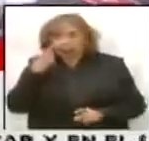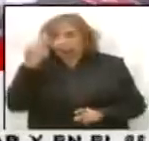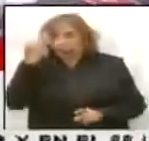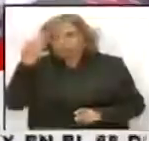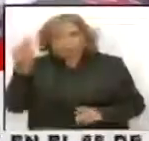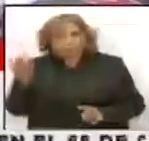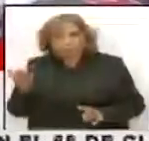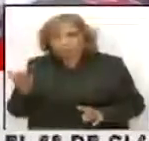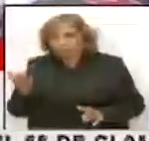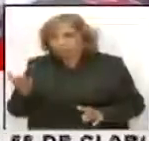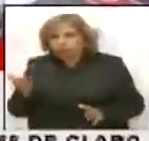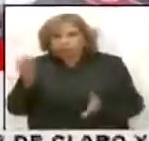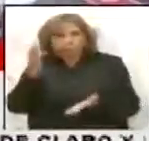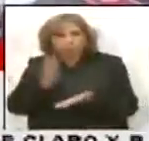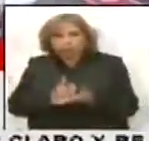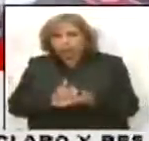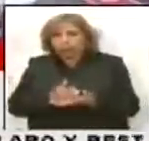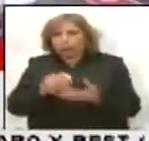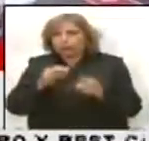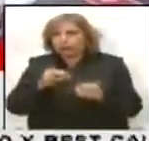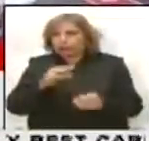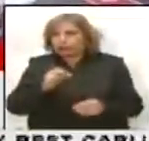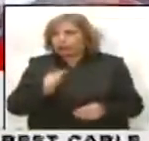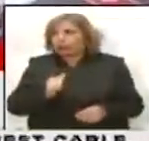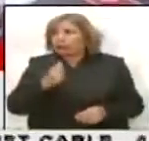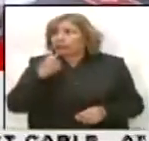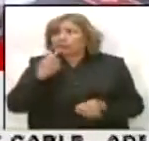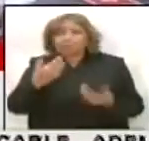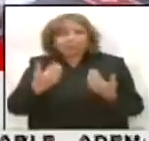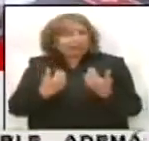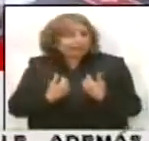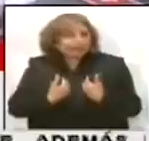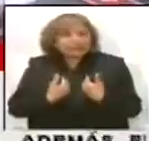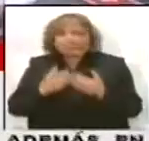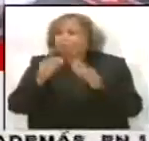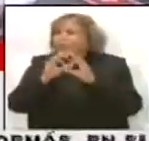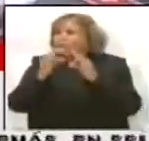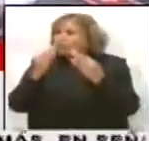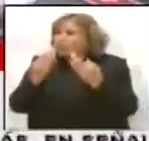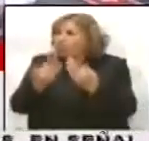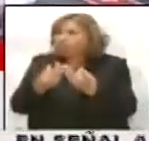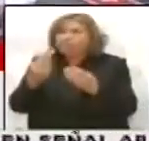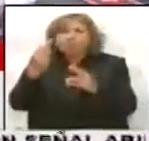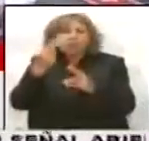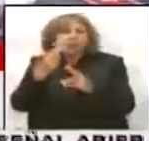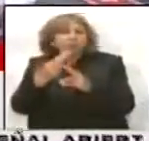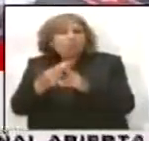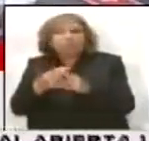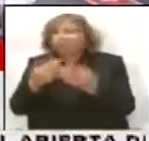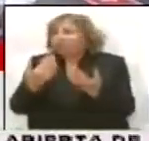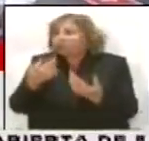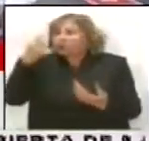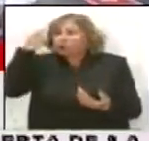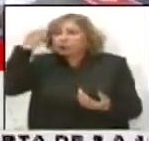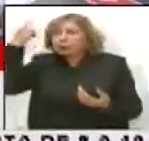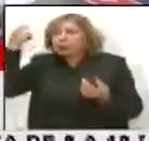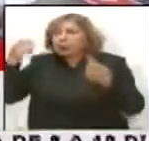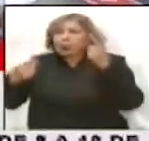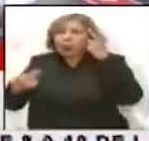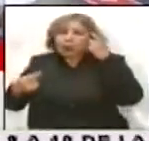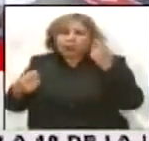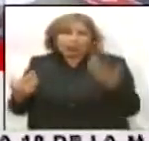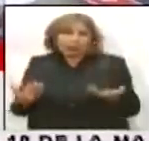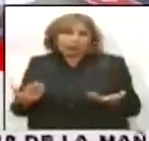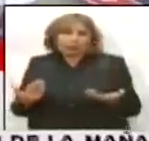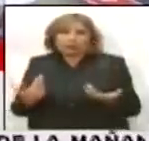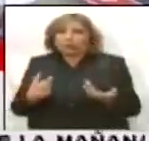los hechos perpetrados de violencia y a las víctimas que tienen nombres, que tienen familias, que tienen legado, que tienen sueños. También implica